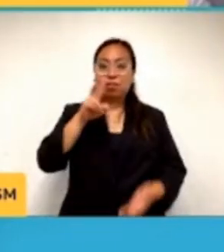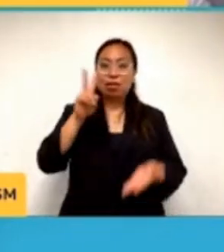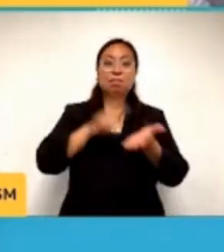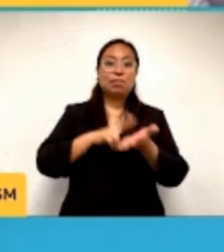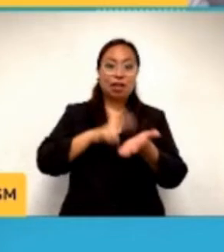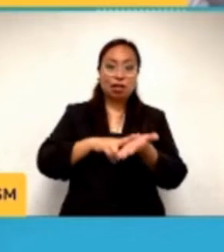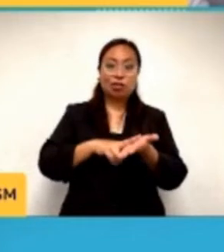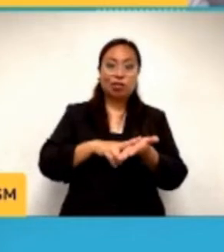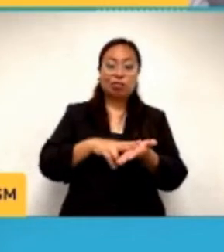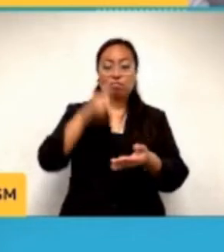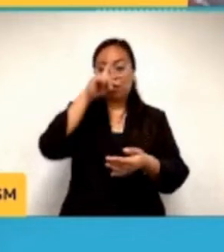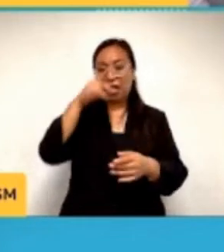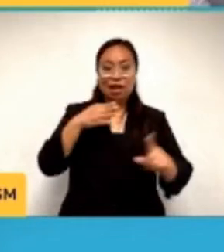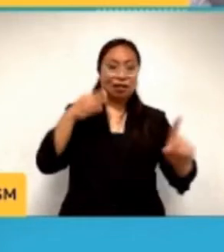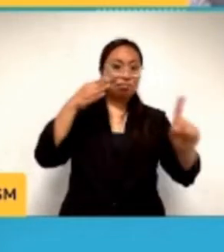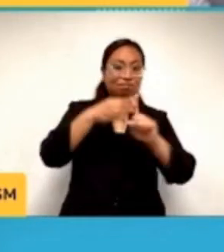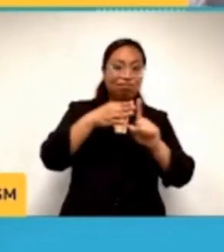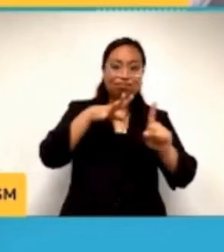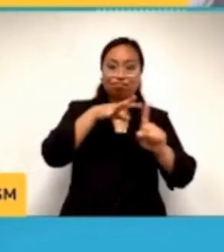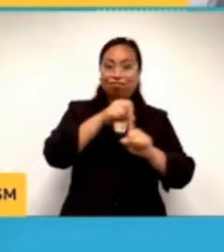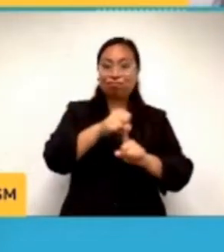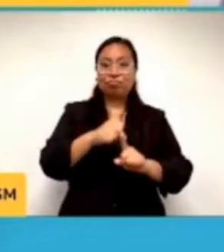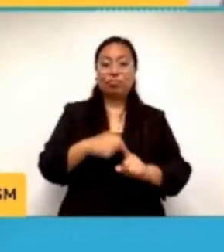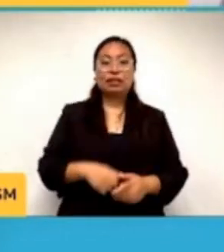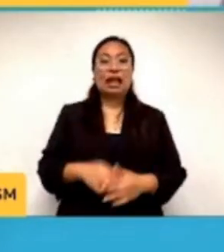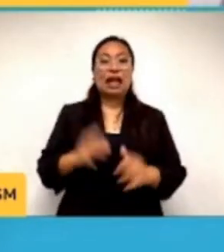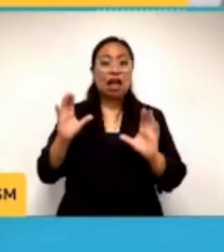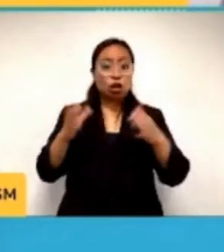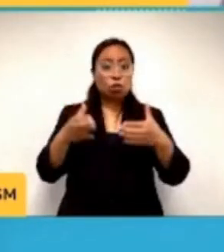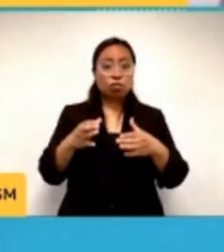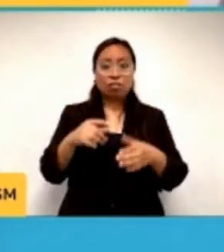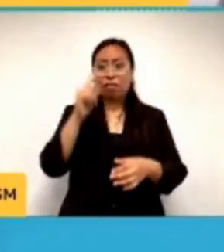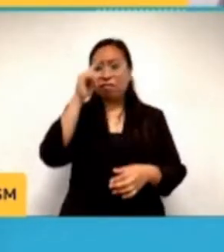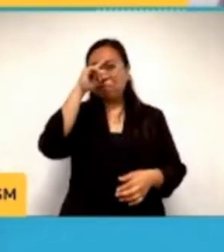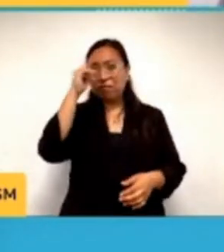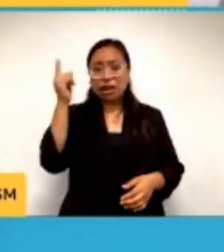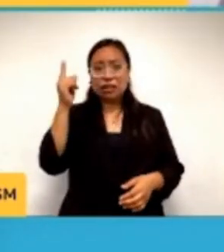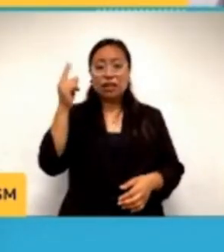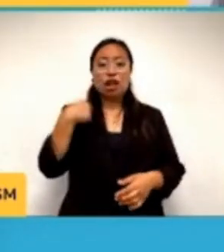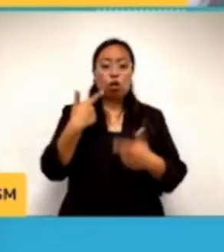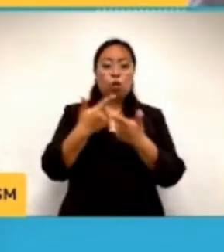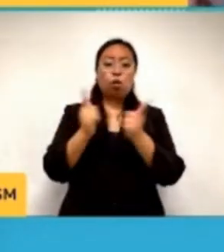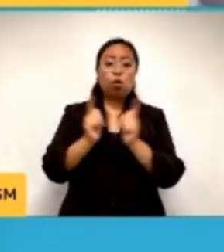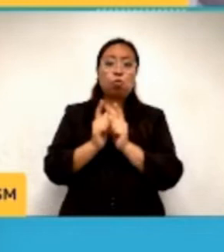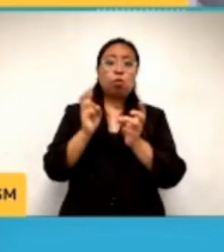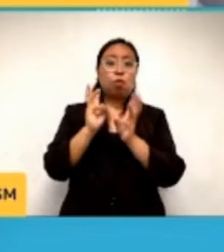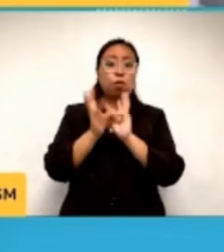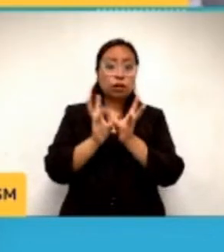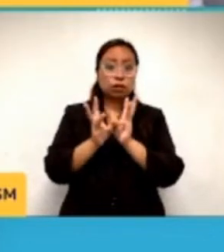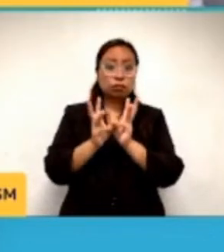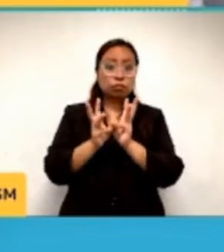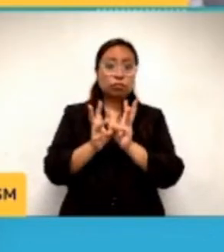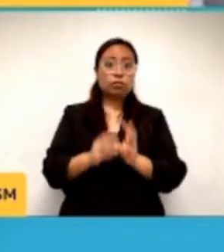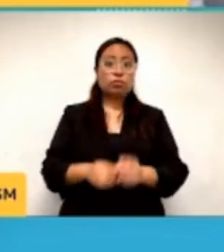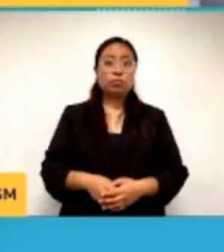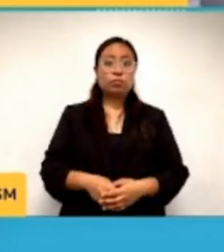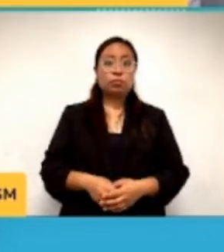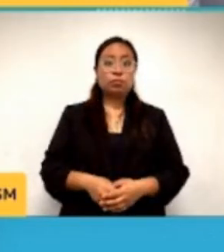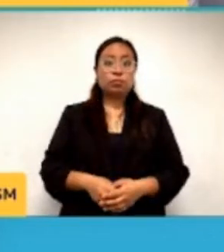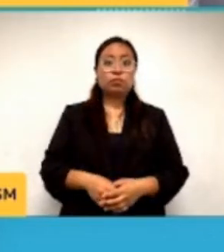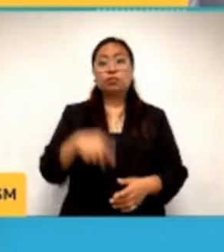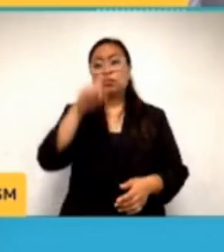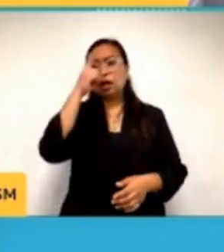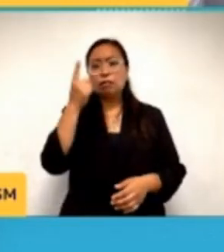mismo propósito. Una comunidad puede ser tan fácil como tener un grupo de WhatsApp o de Telegram, puede ser tan fácil como